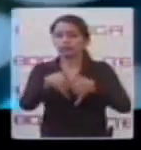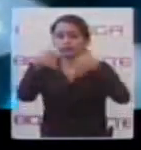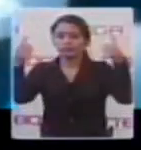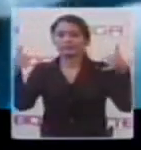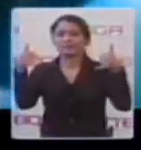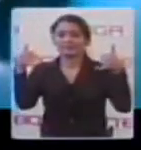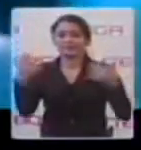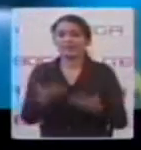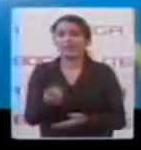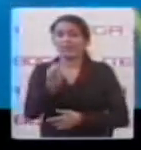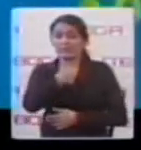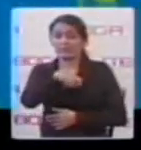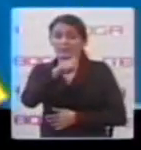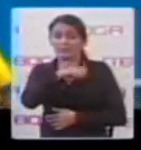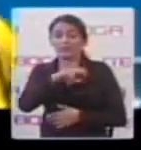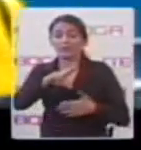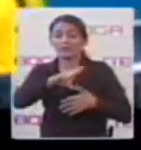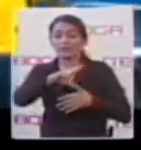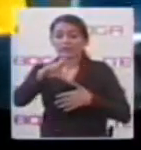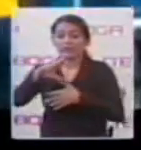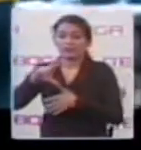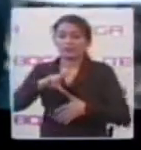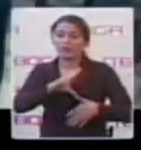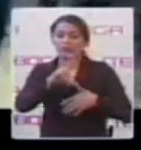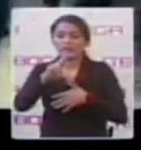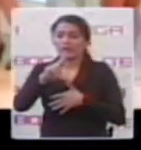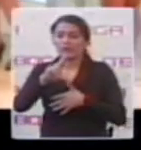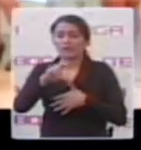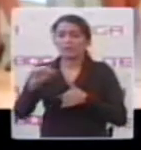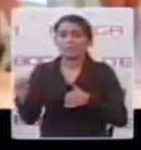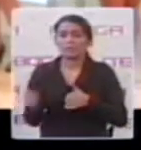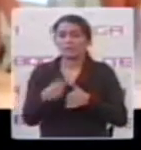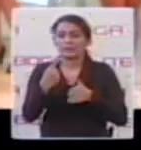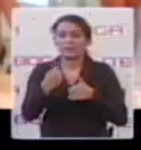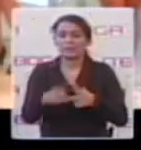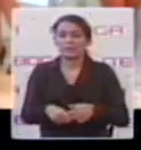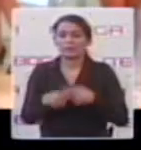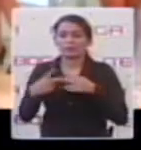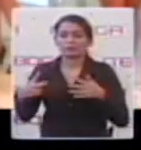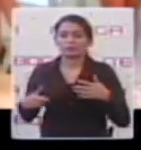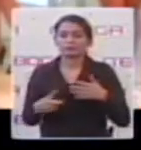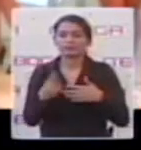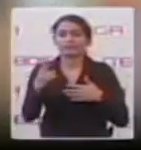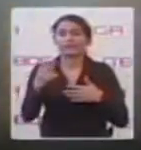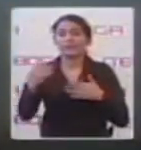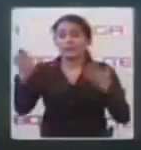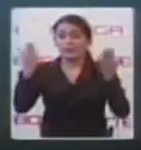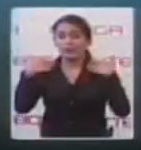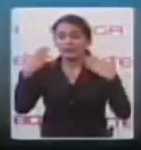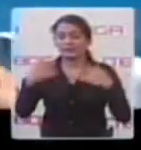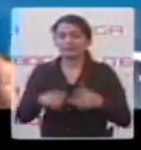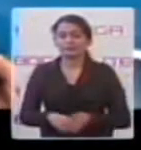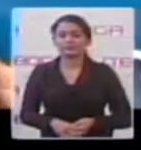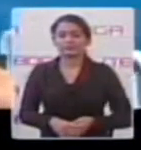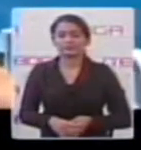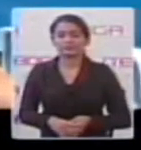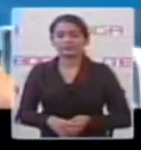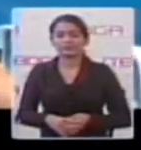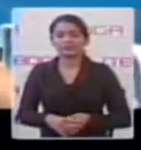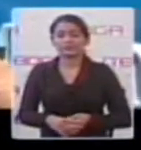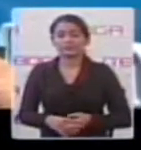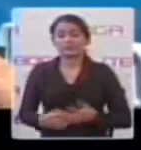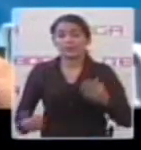Latinoamérica, denominada la primera tienda del futuro. Esta abrió sus puertas en el centro comercial Policentro de Guayaquil. Este nuevo tipo de